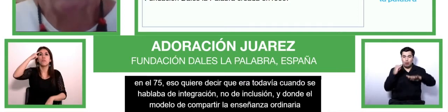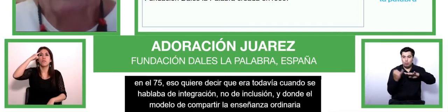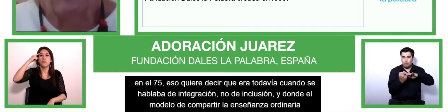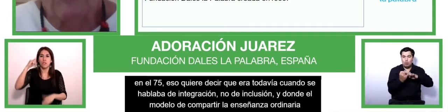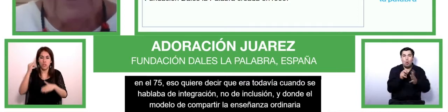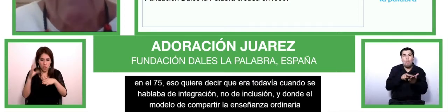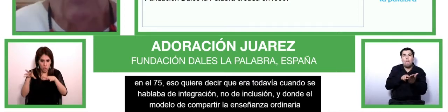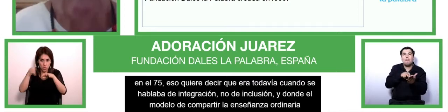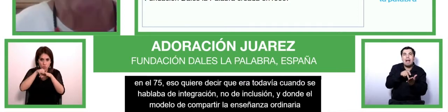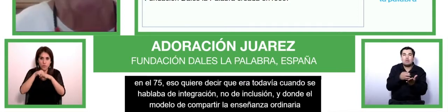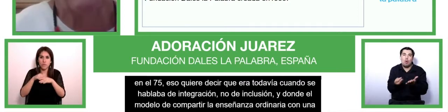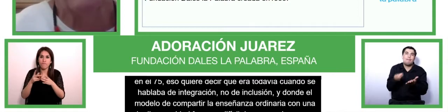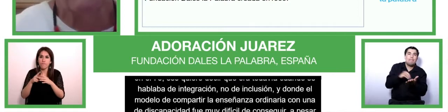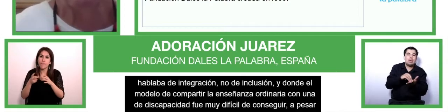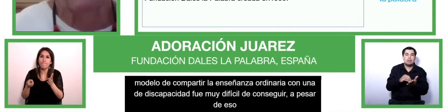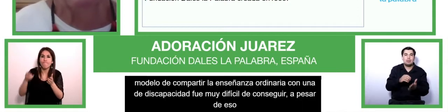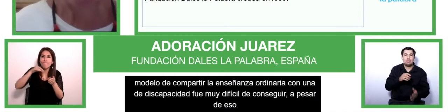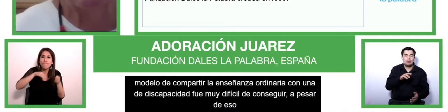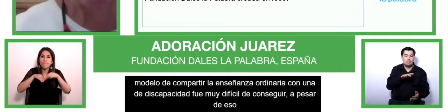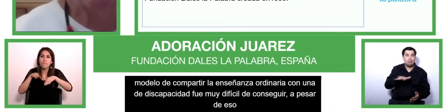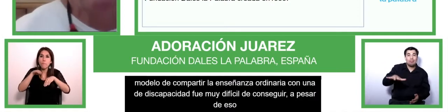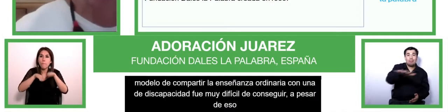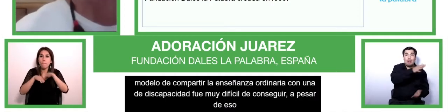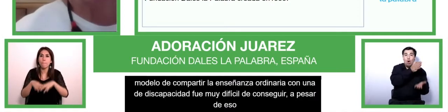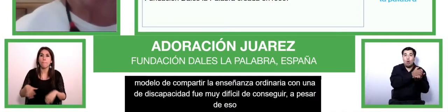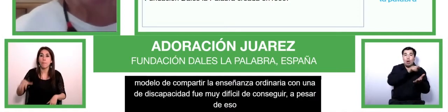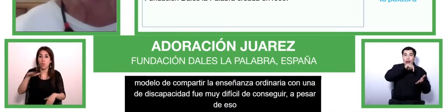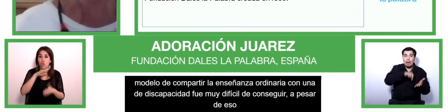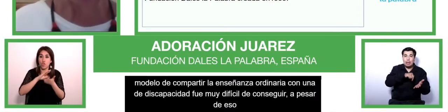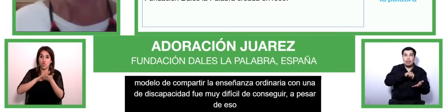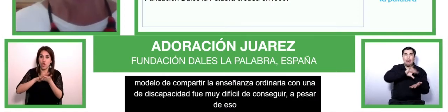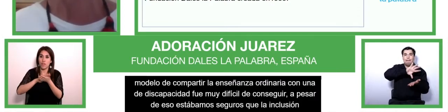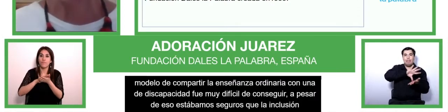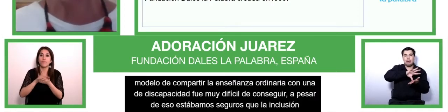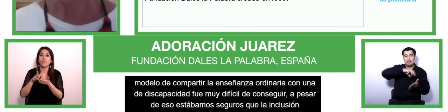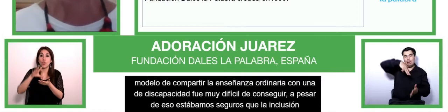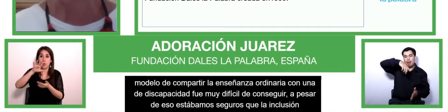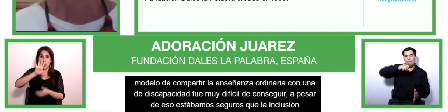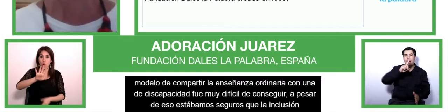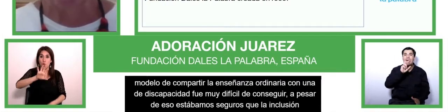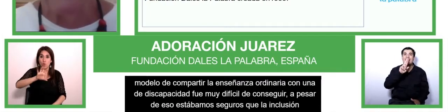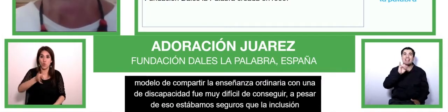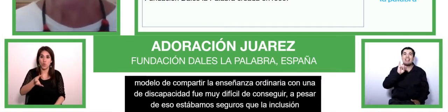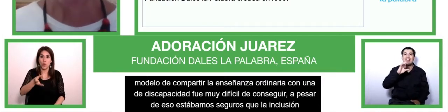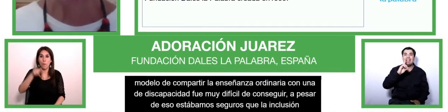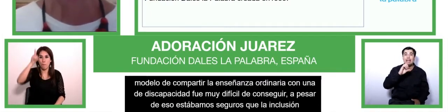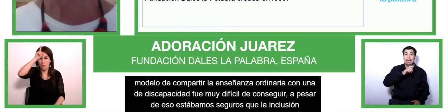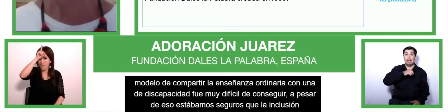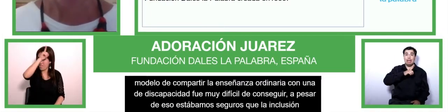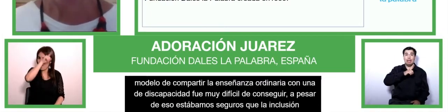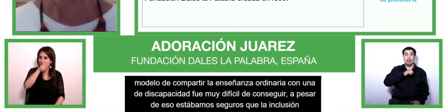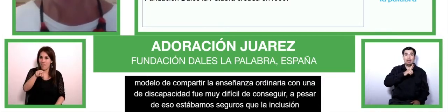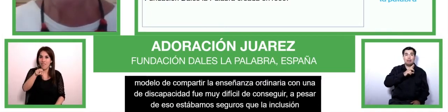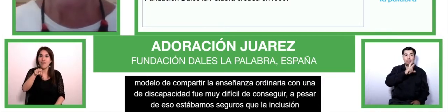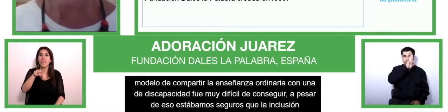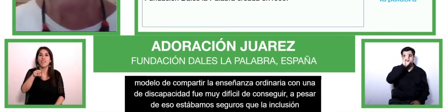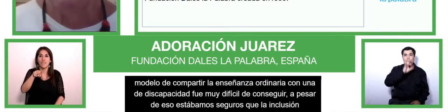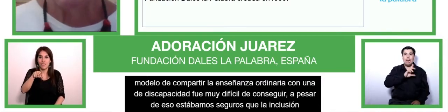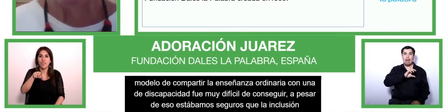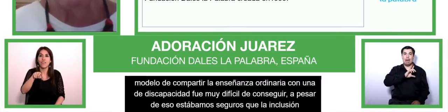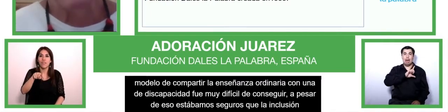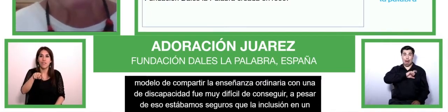lo que nos rodeaba como colegios aquí en Madrid, pues estaba dispuesto a la integración, pero no a la inclusión, no al